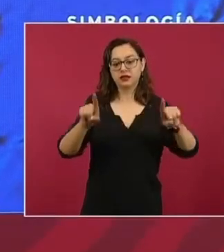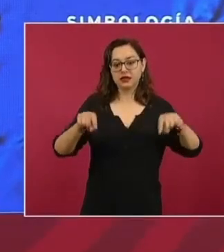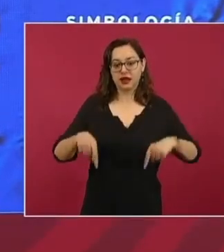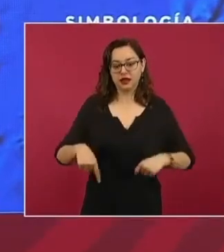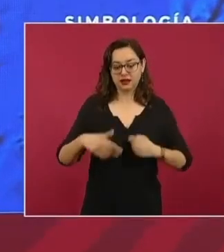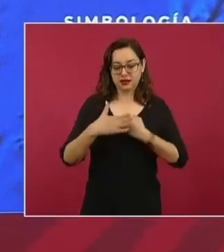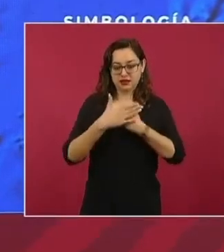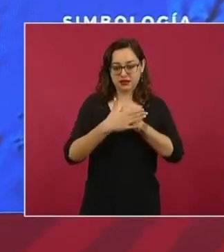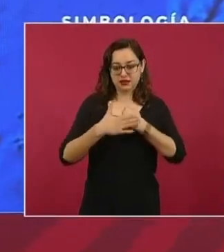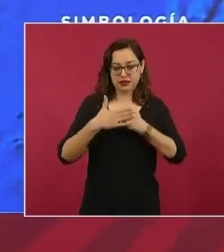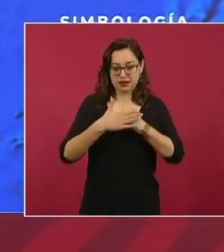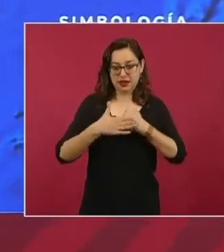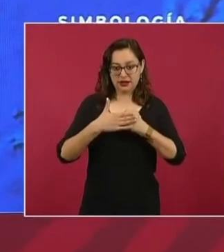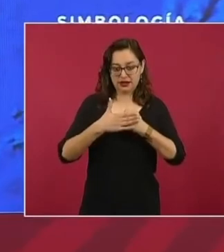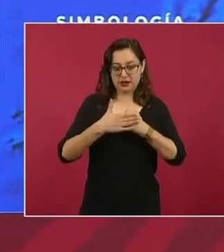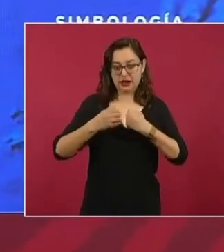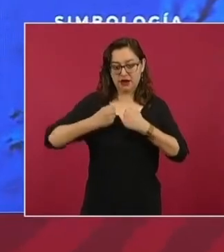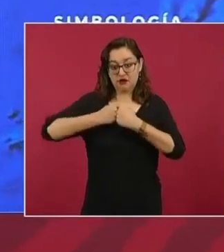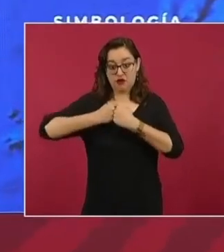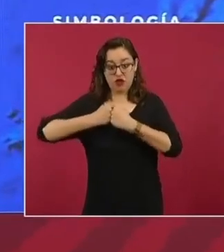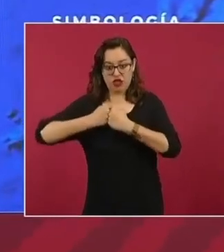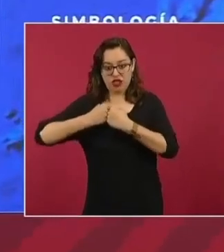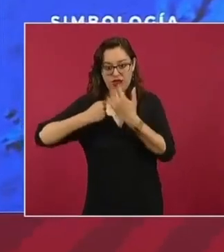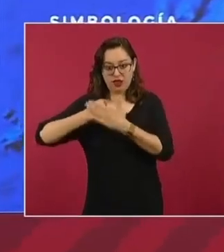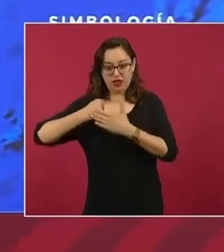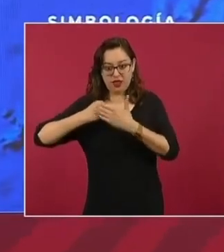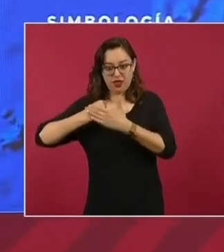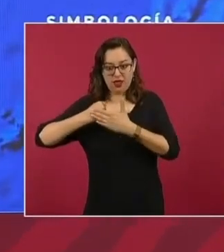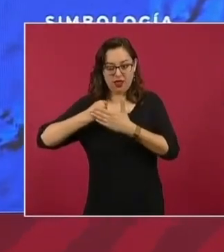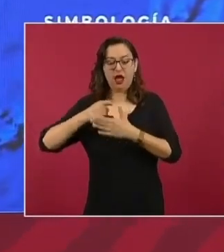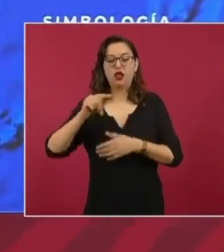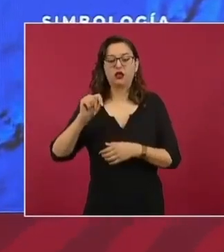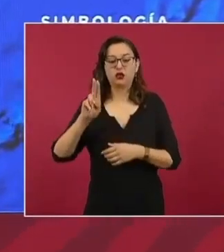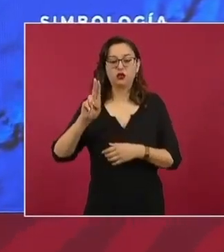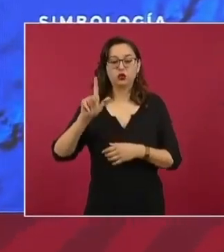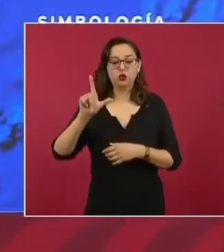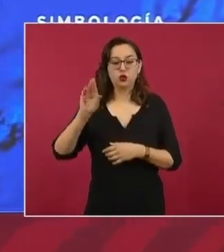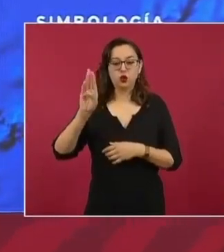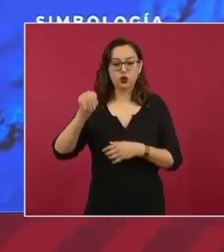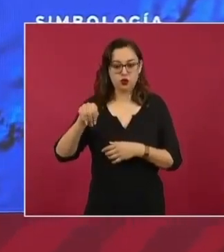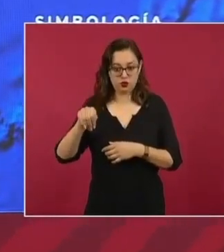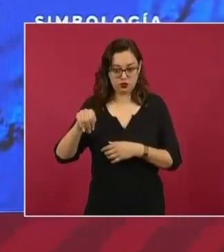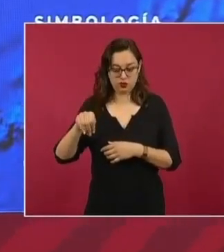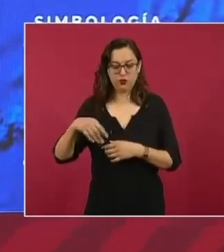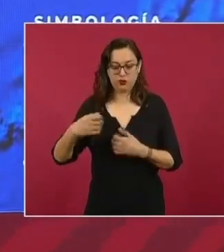aquí. Entonces, va a construir